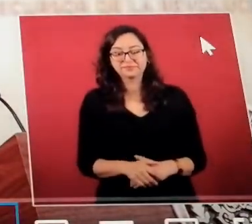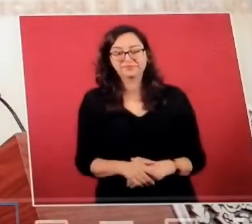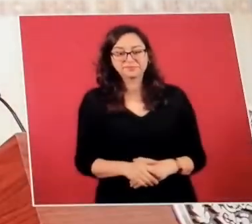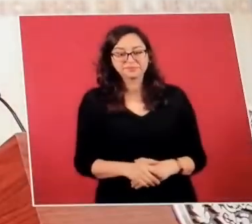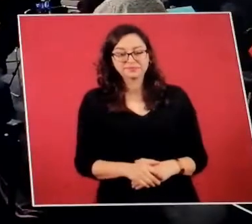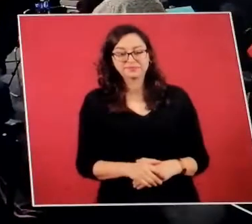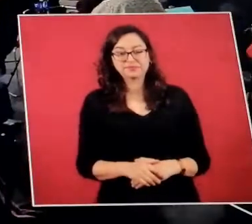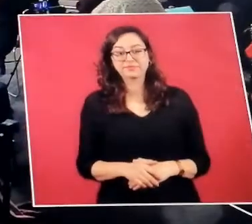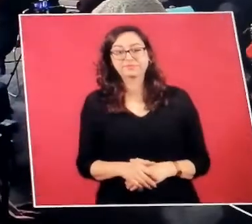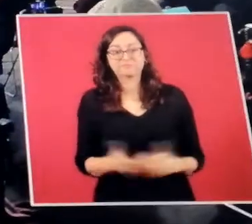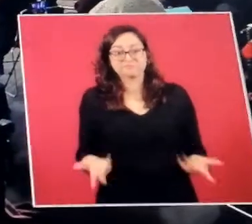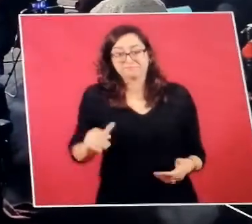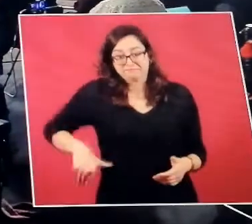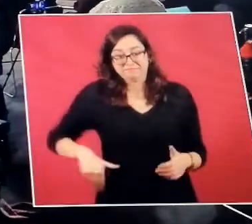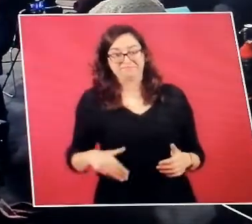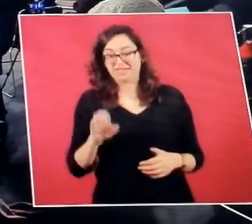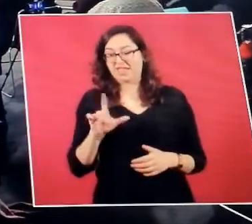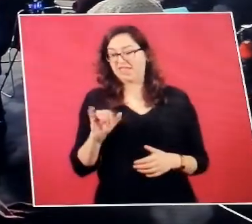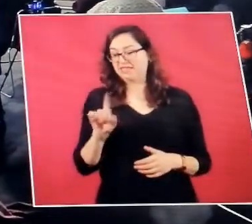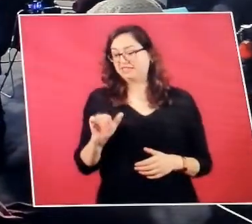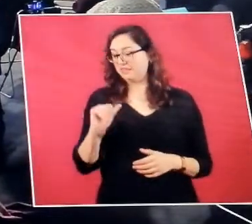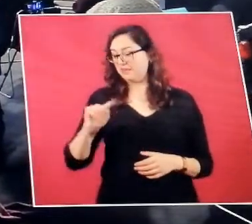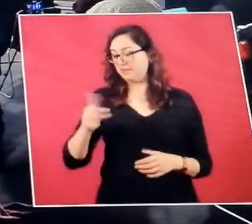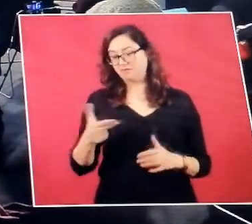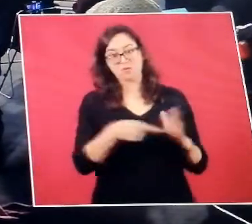Lo que aquí Elizabeth muestra, pues, son